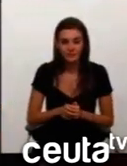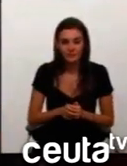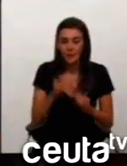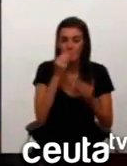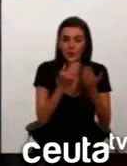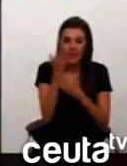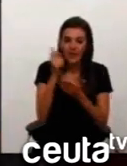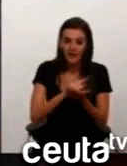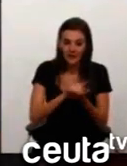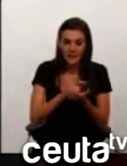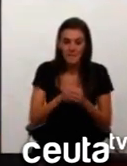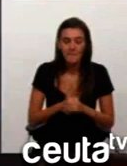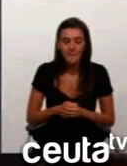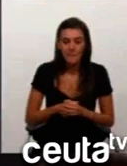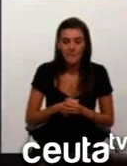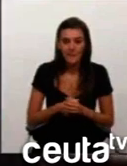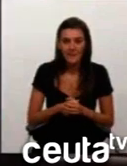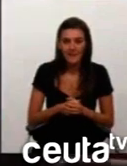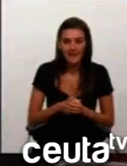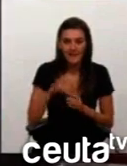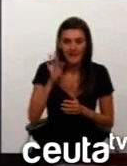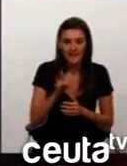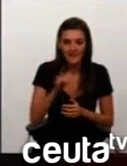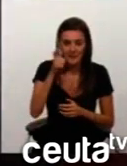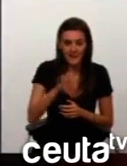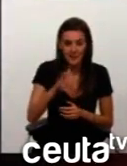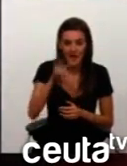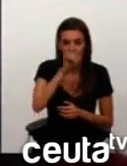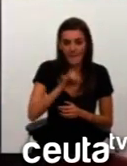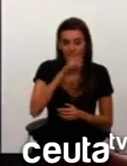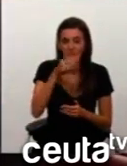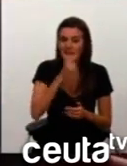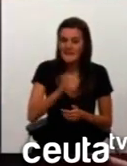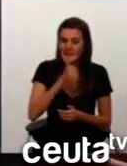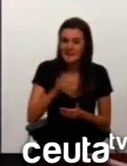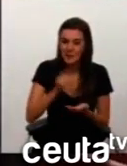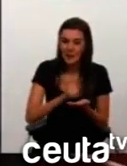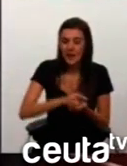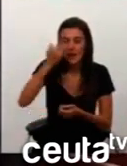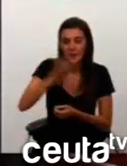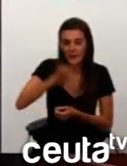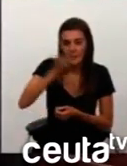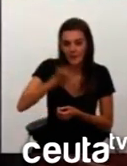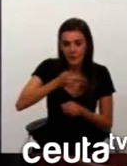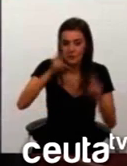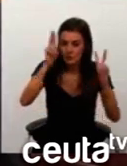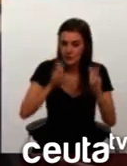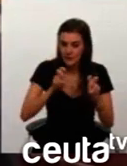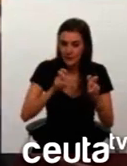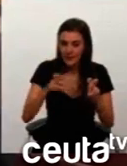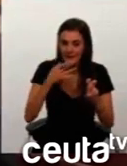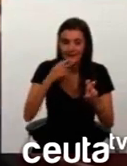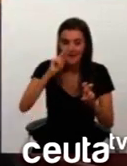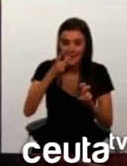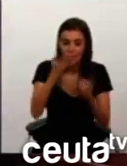Buenos días de nuevo. Bueno, señora Chandiramani, yo creo que se ha reservado usted lo importante de este asunto para la